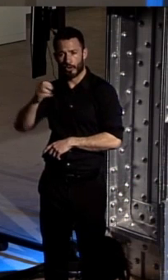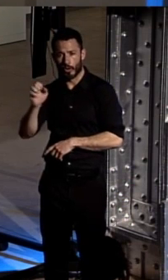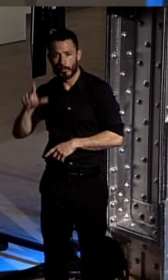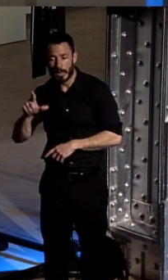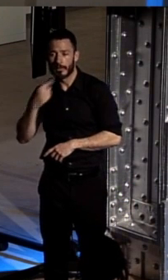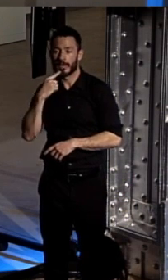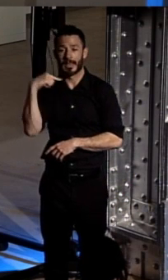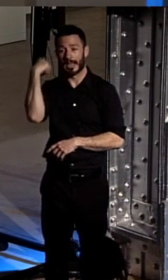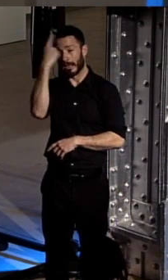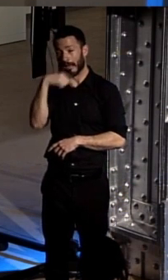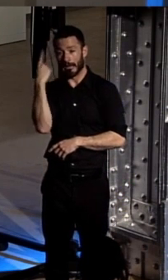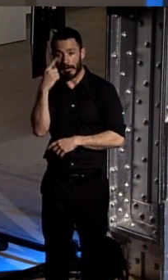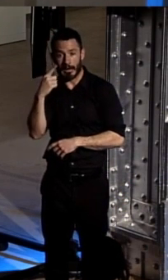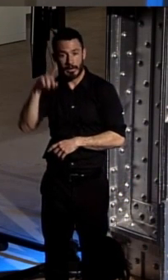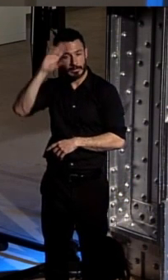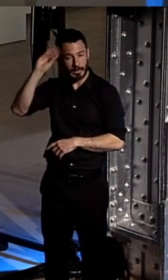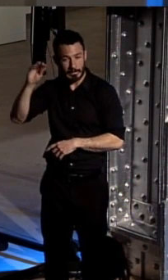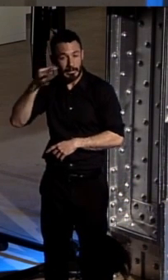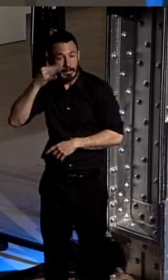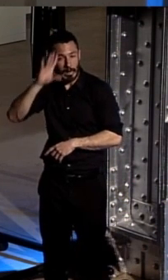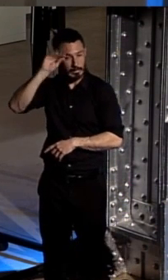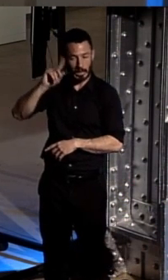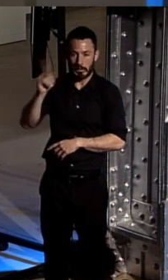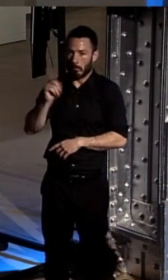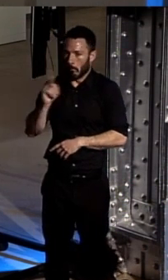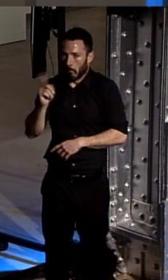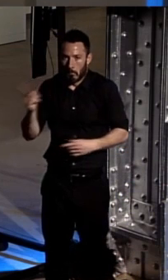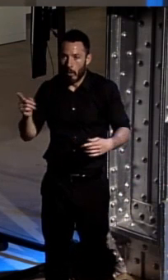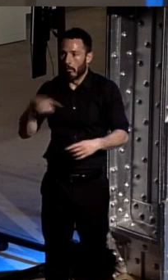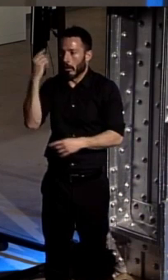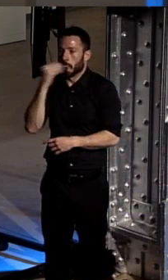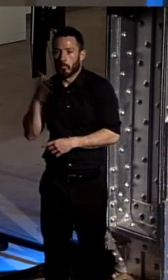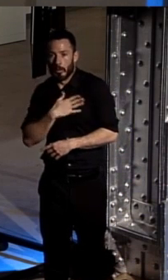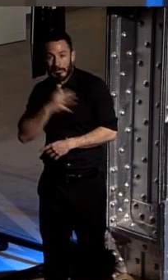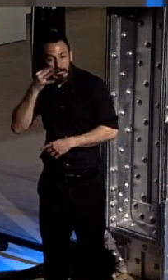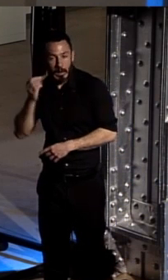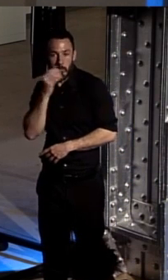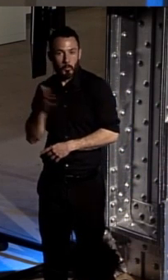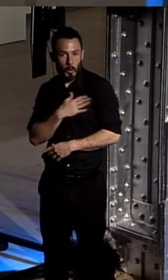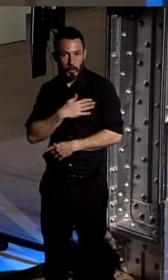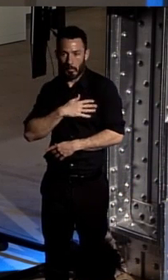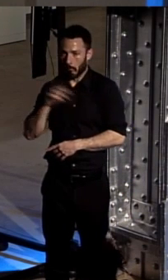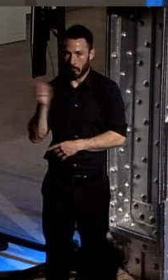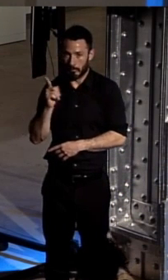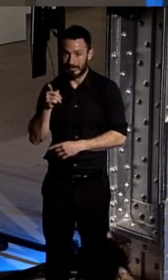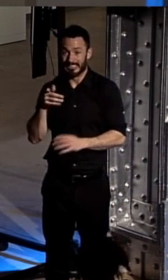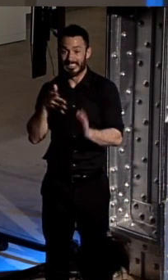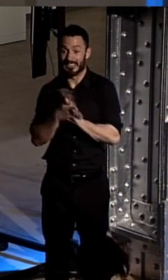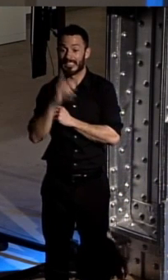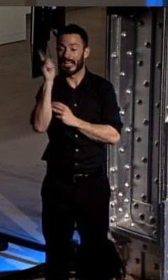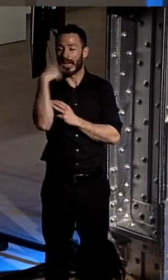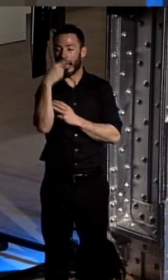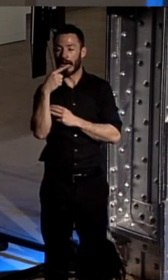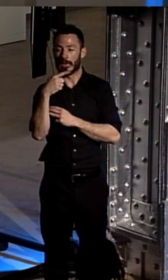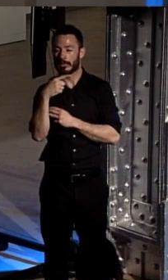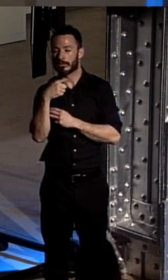cara competente en general no es más competente, que el que tiene cara de bueno en general no es más bueno, y por lo tanto que utilizar esta heurística, este atajo para juzgar a la